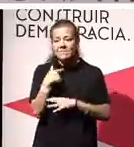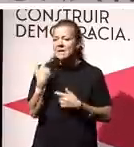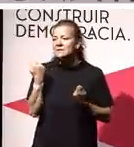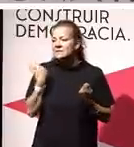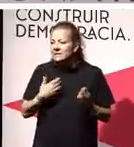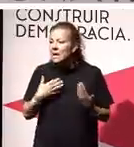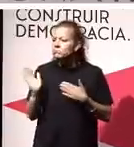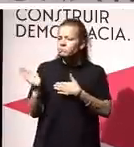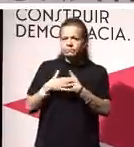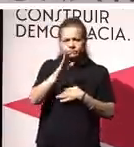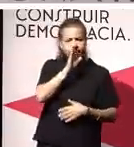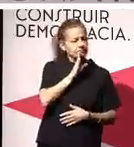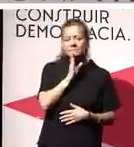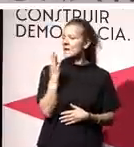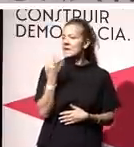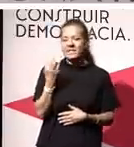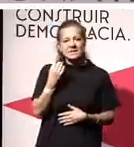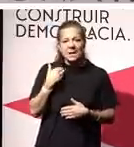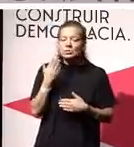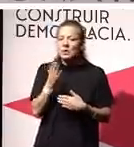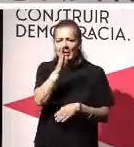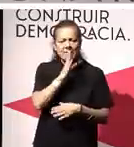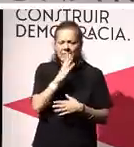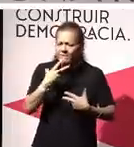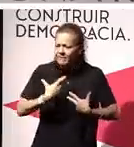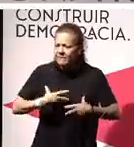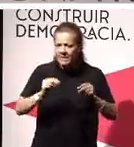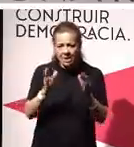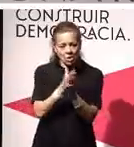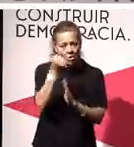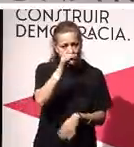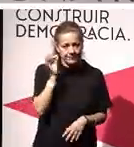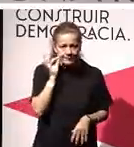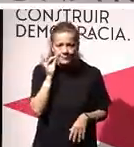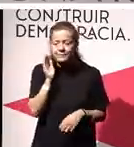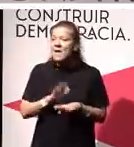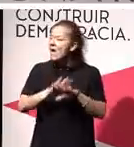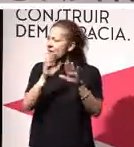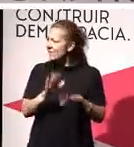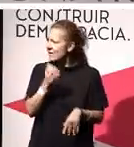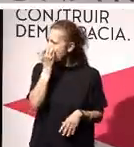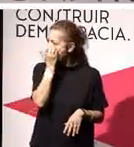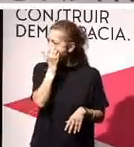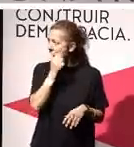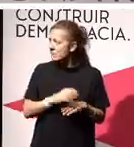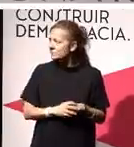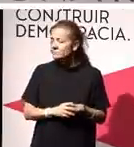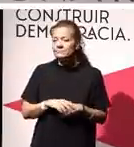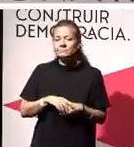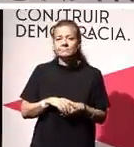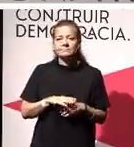los armarios tras de sí. Necesitamos tirar los armarios por la ventana, compañeros y compañeras. Al final de la próxima